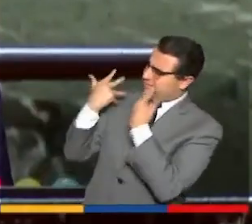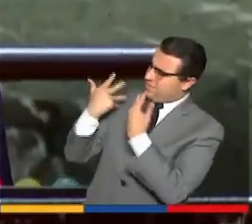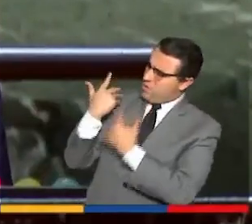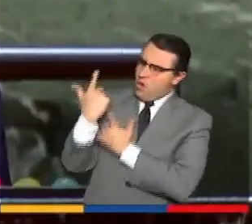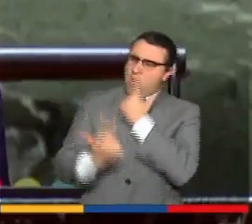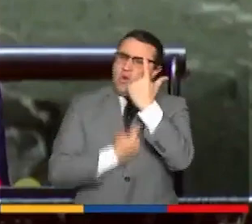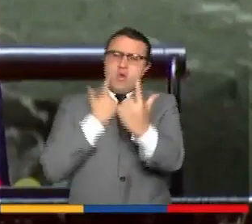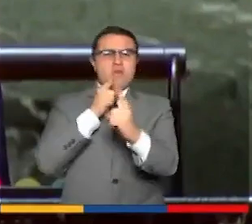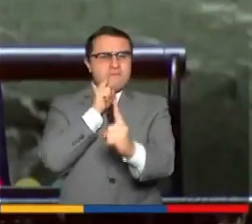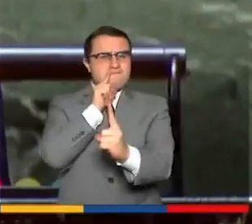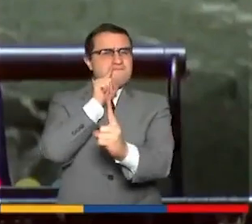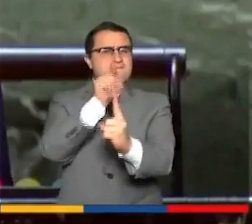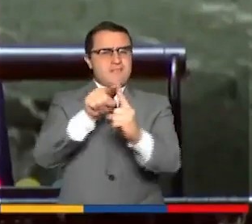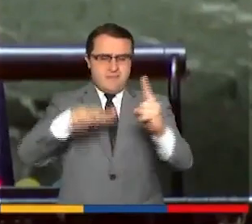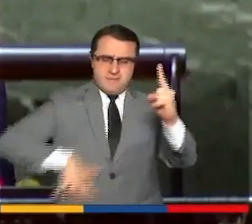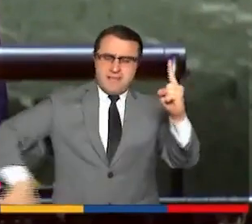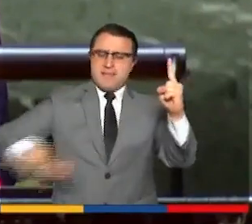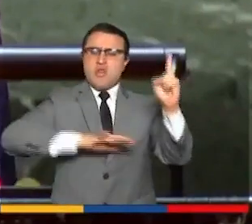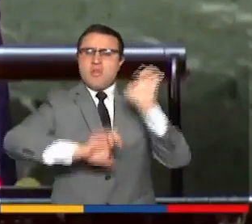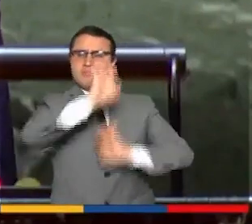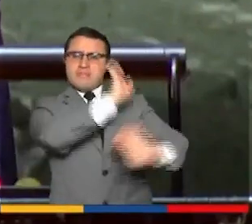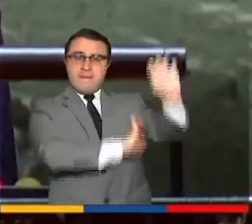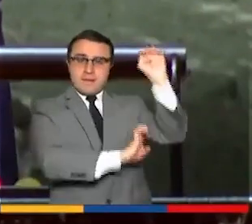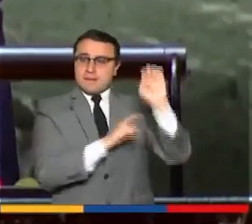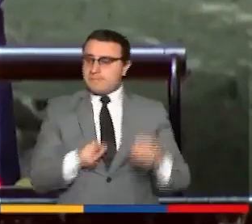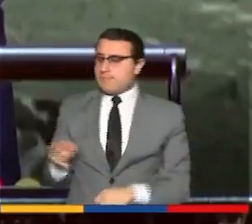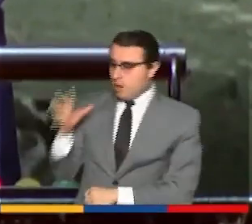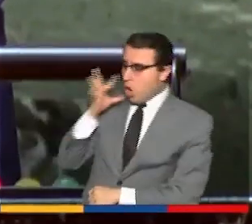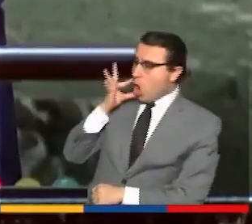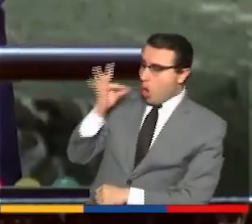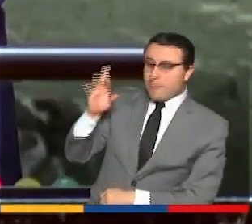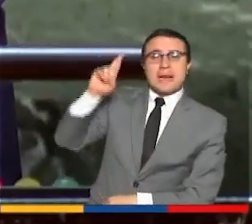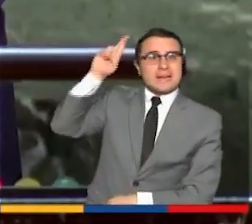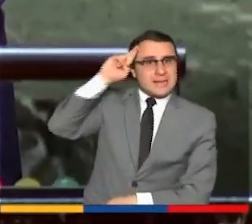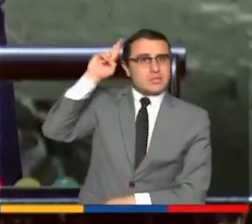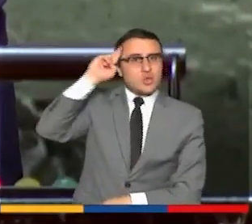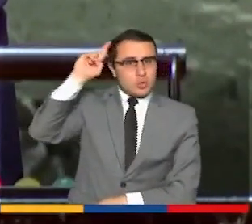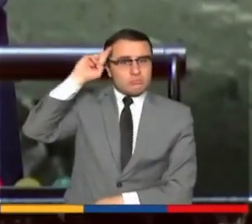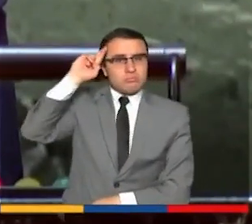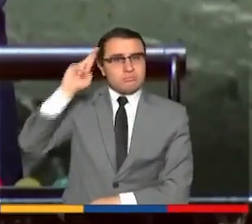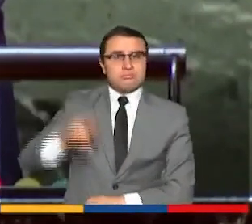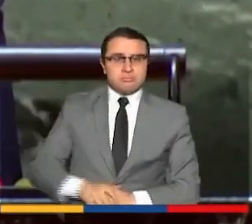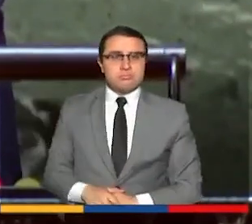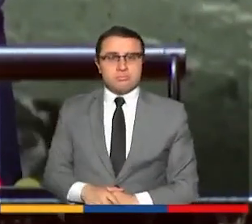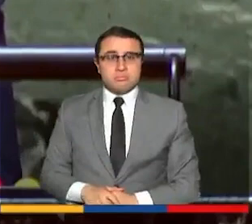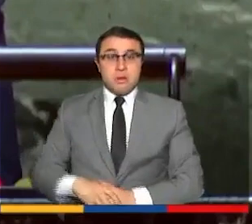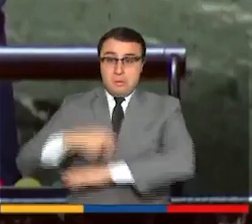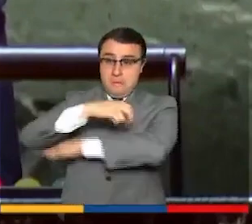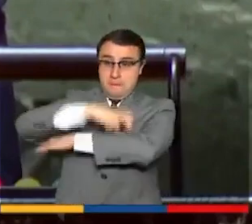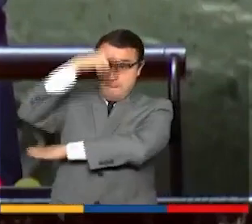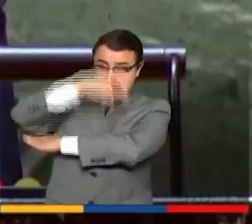defensa de su territorio, tenía toda la razón. Si se saca el